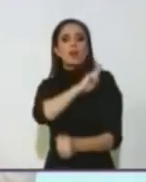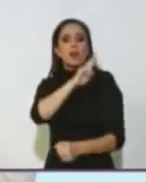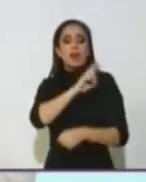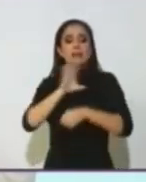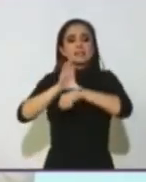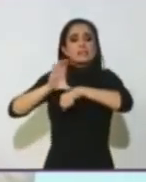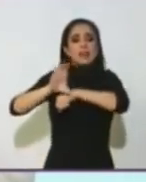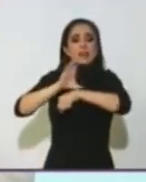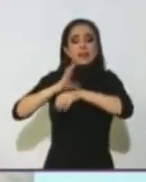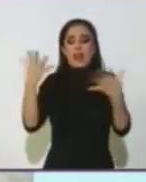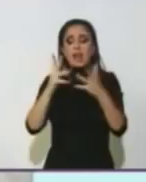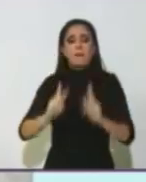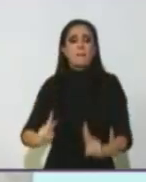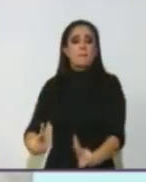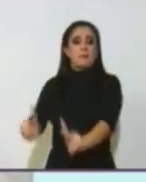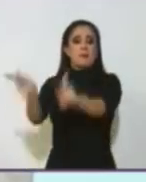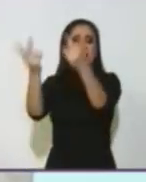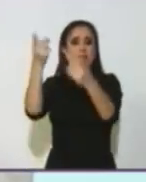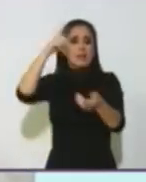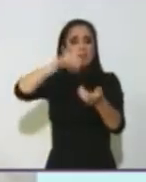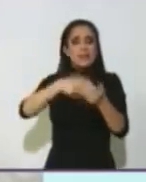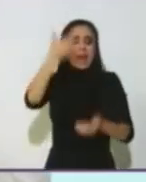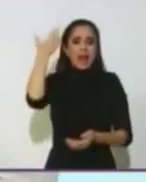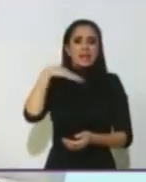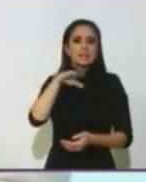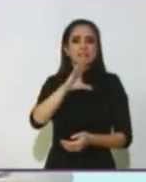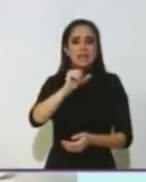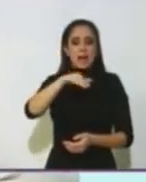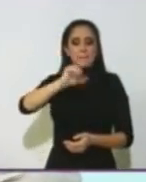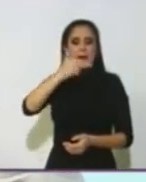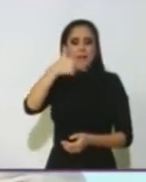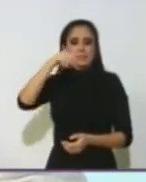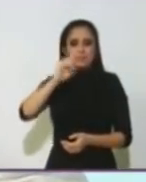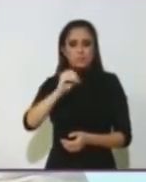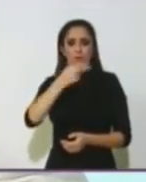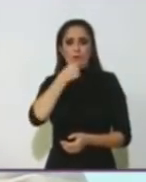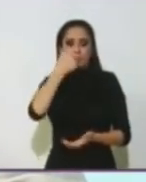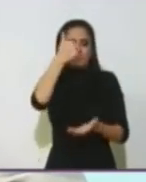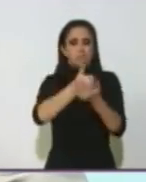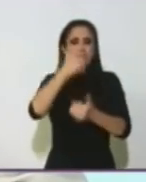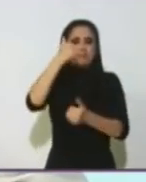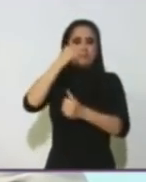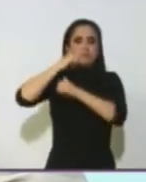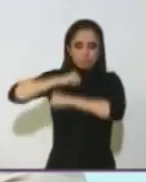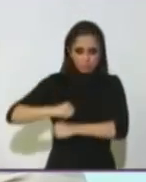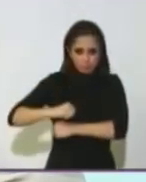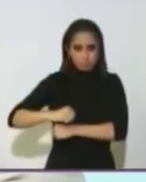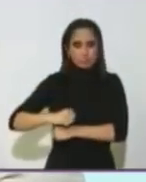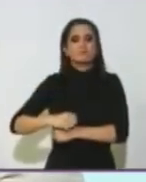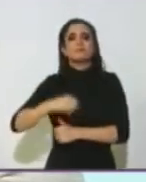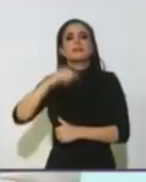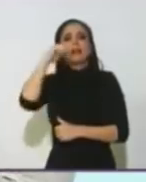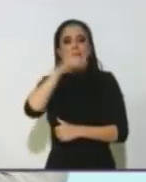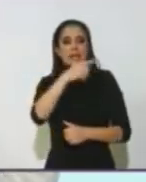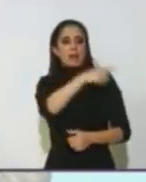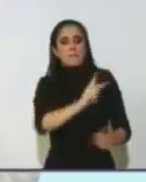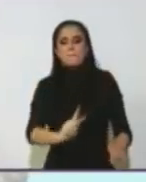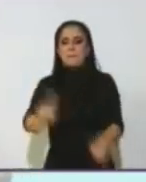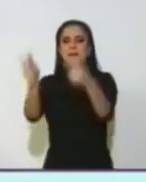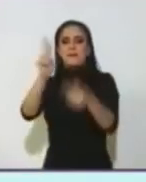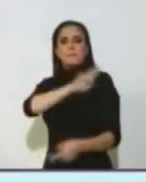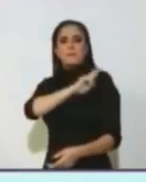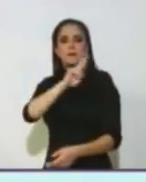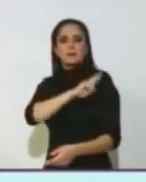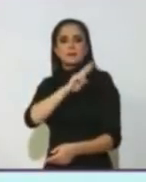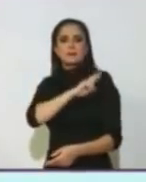salinas y el entonces regente manuel camacho que fue ratificado ese convenio de privatización por andrés manuel lópez